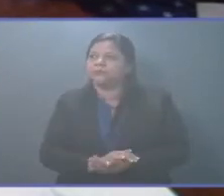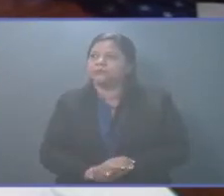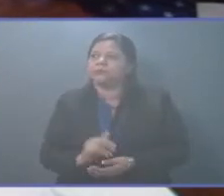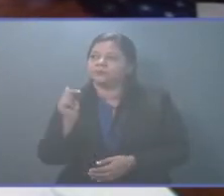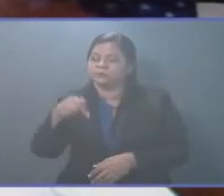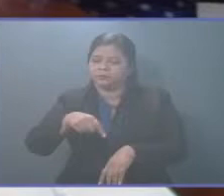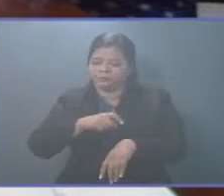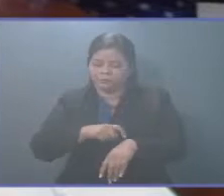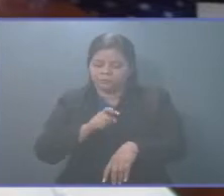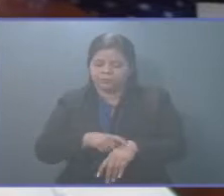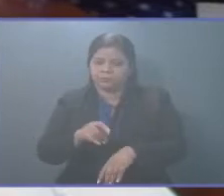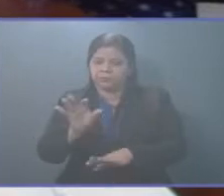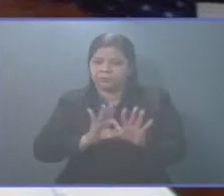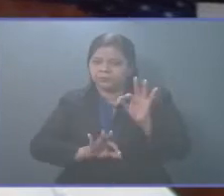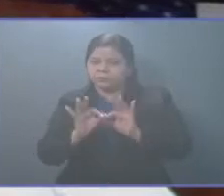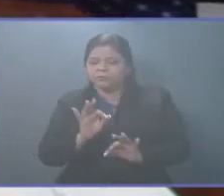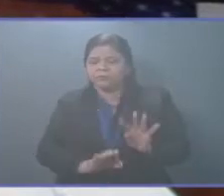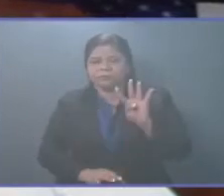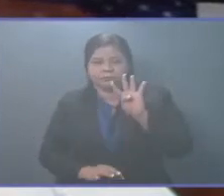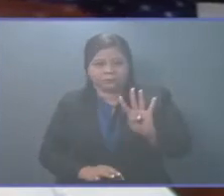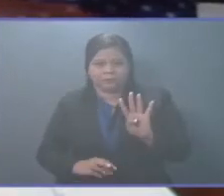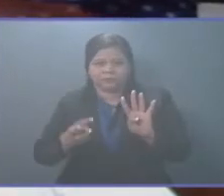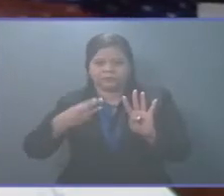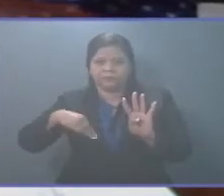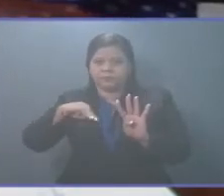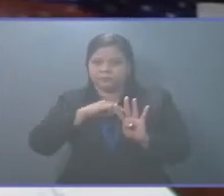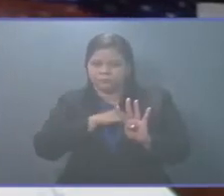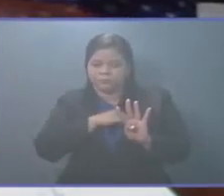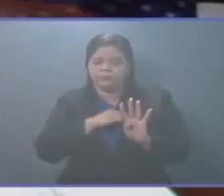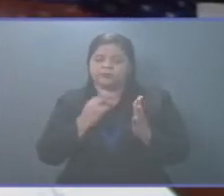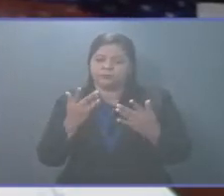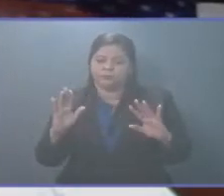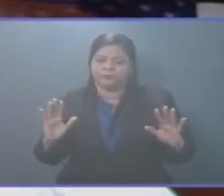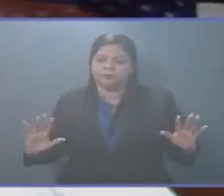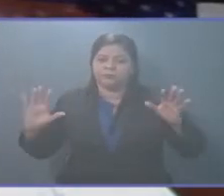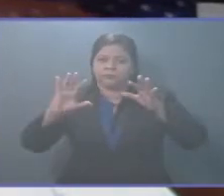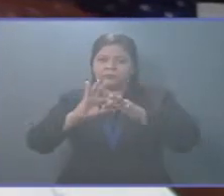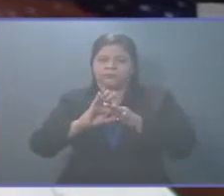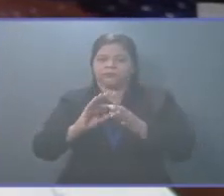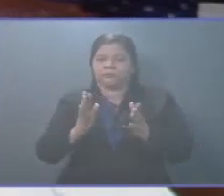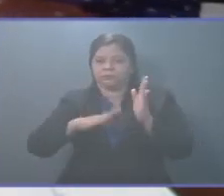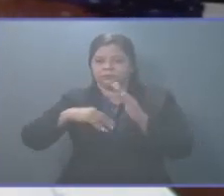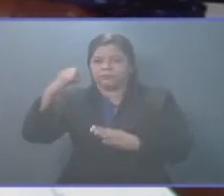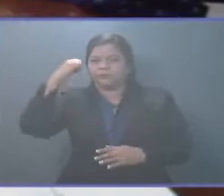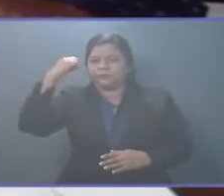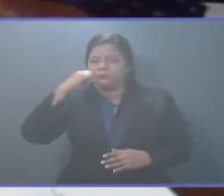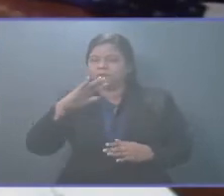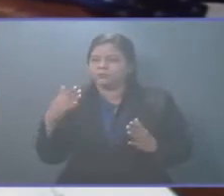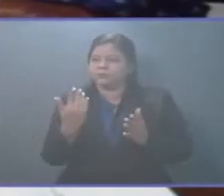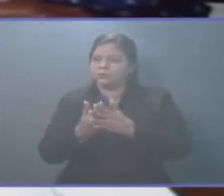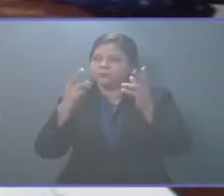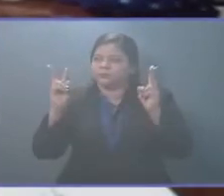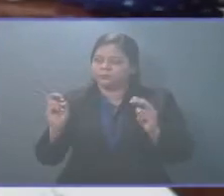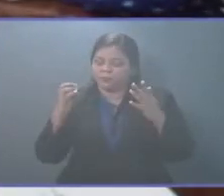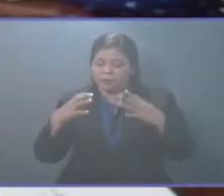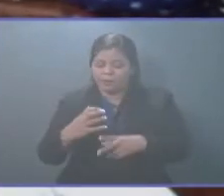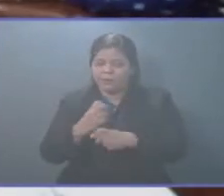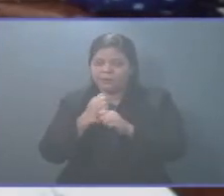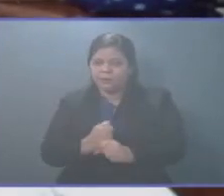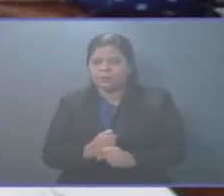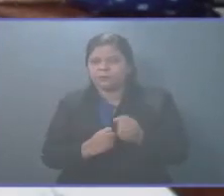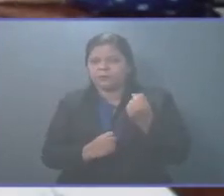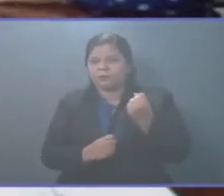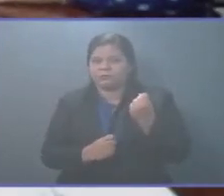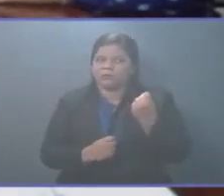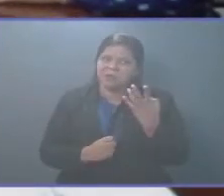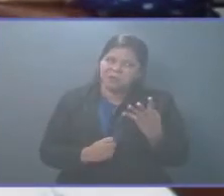vez unos 4 ministerios que vayan vinculados, los principales, con el tema de seguridad, de 4 a 3